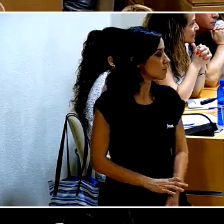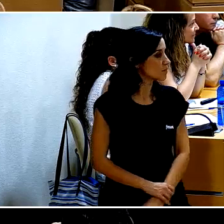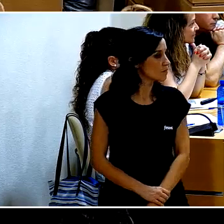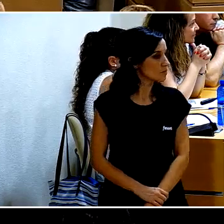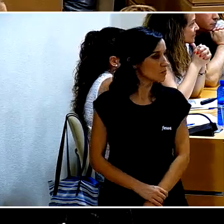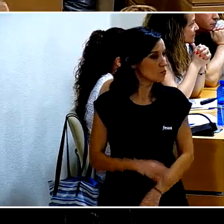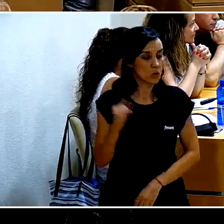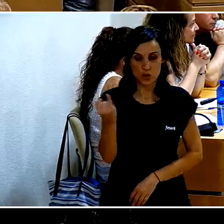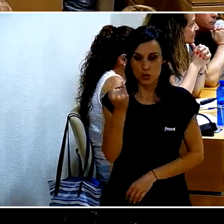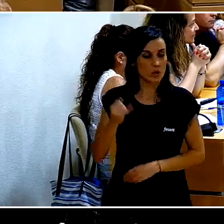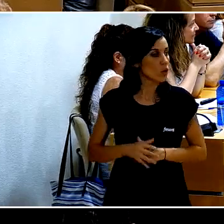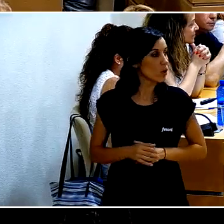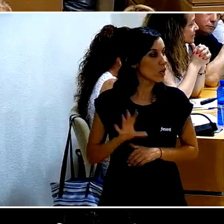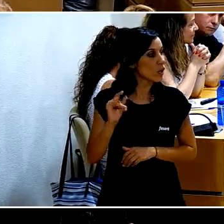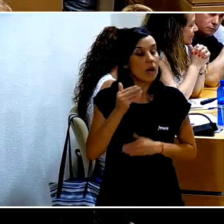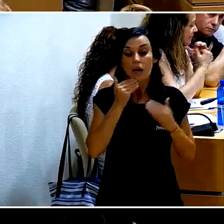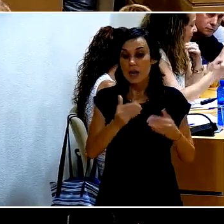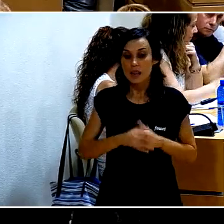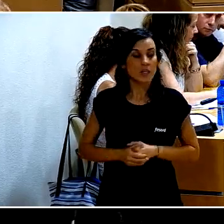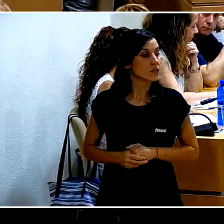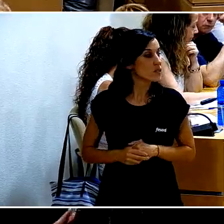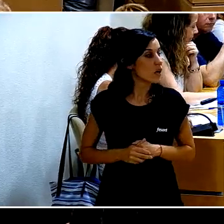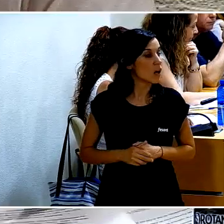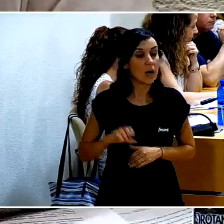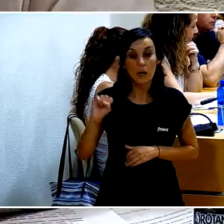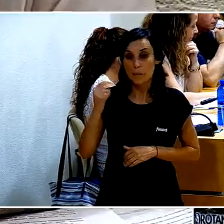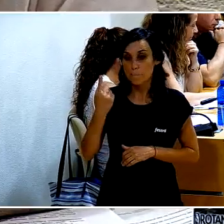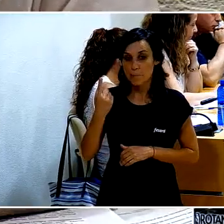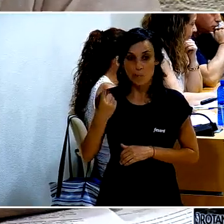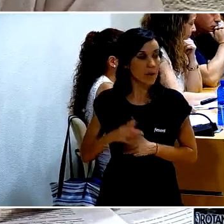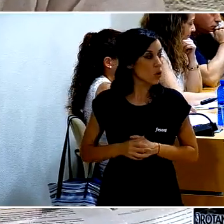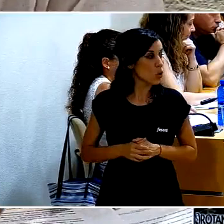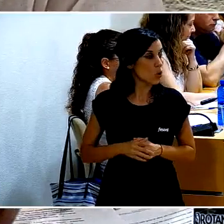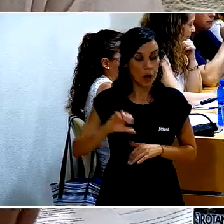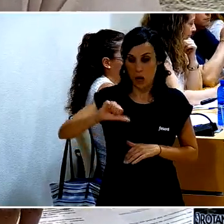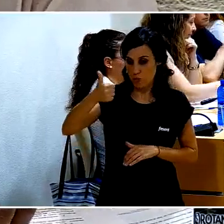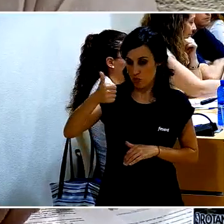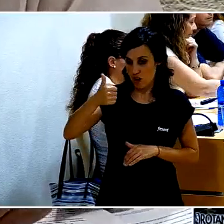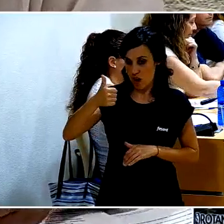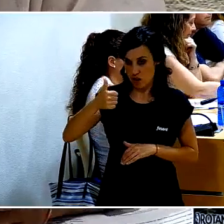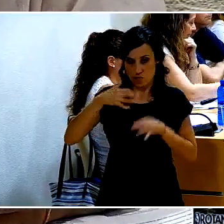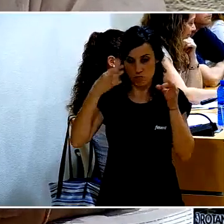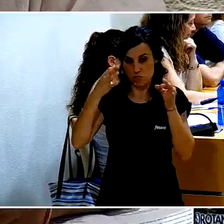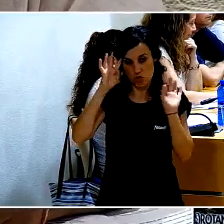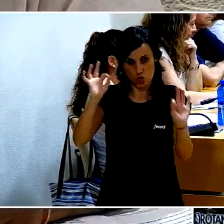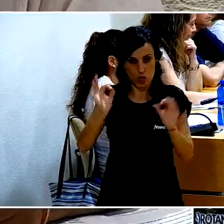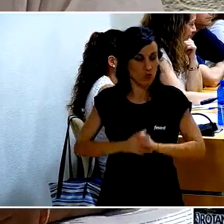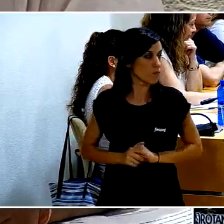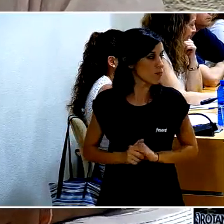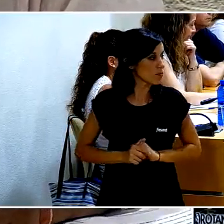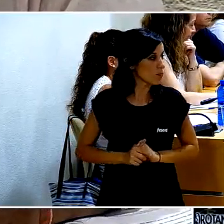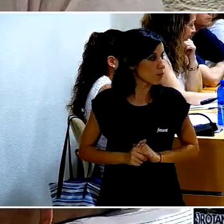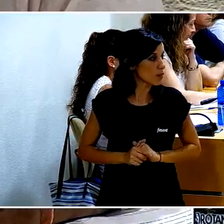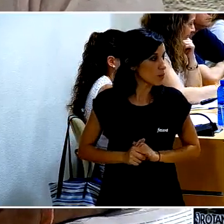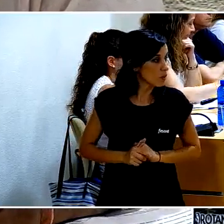Perdón, José Antonio, sí, Salvador. Sí, gracias, alcaldesa. En primer lugar, vamos a aprobar la moción, como no puede ser de otra manera.